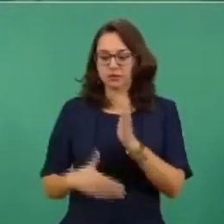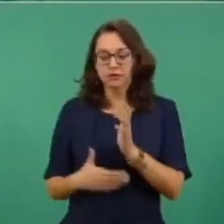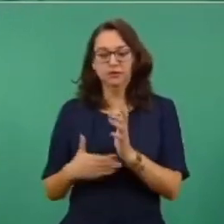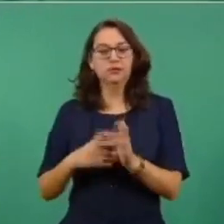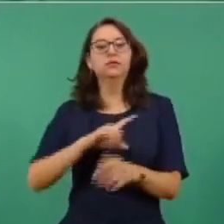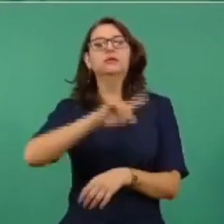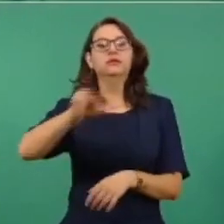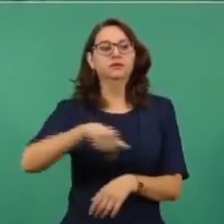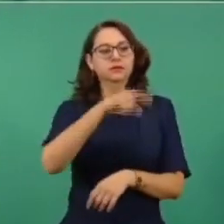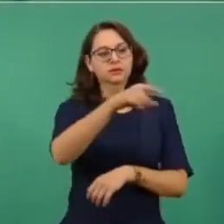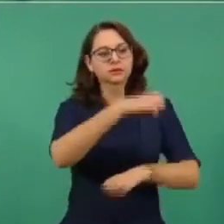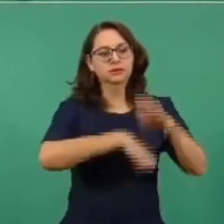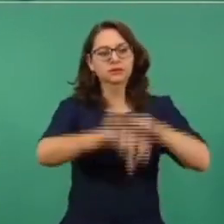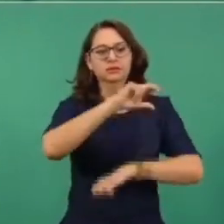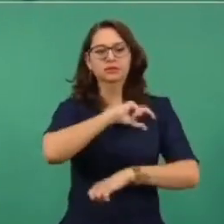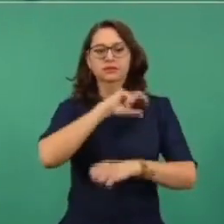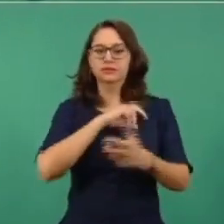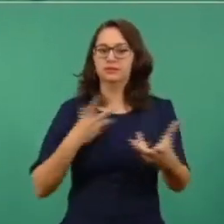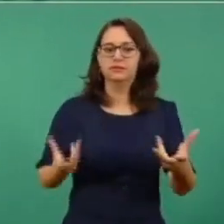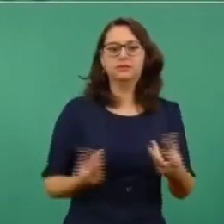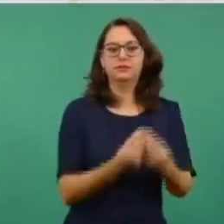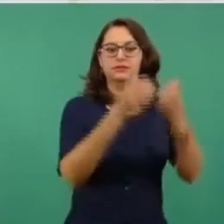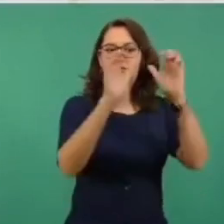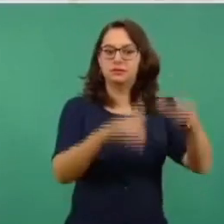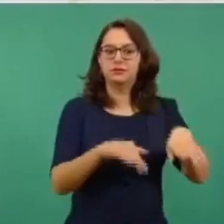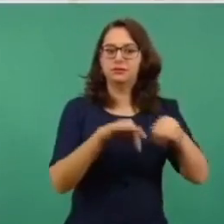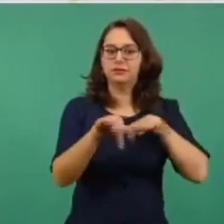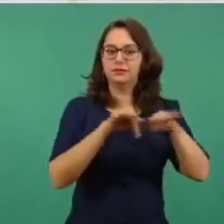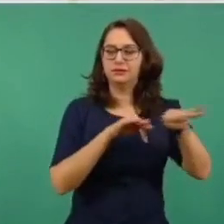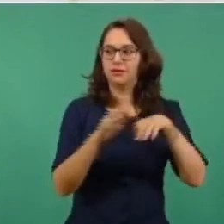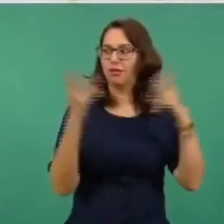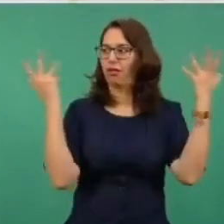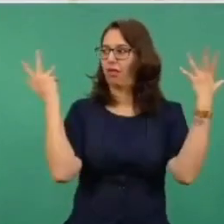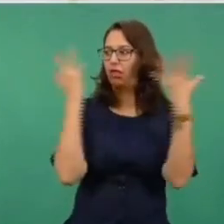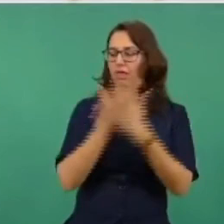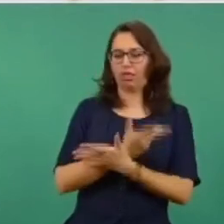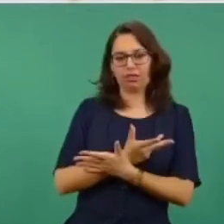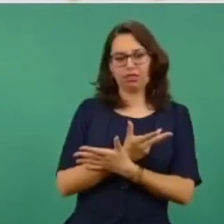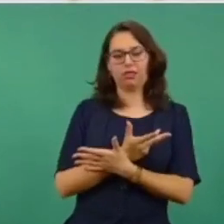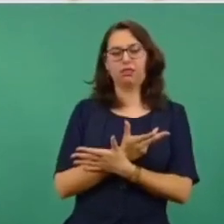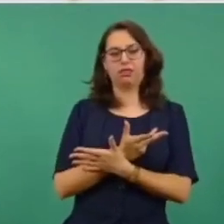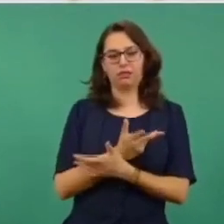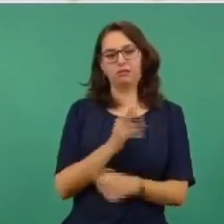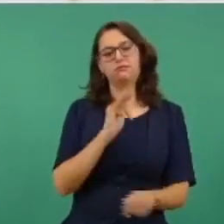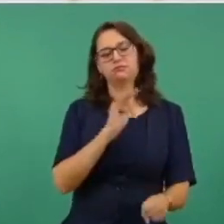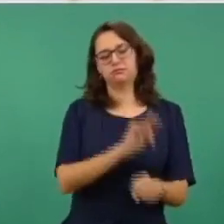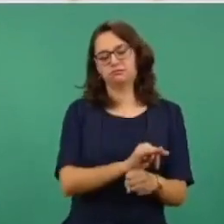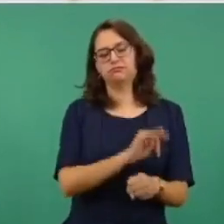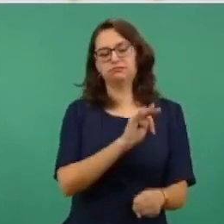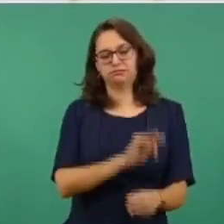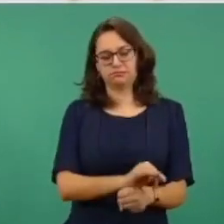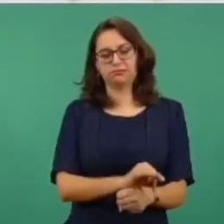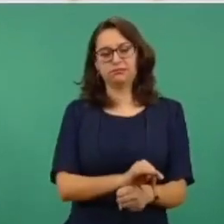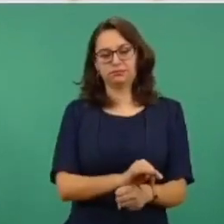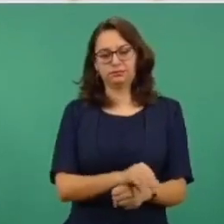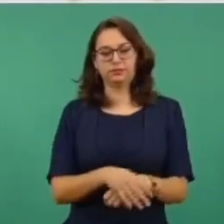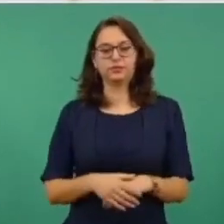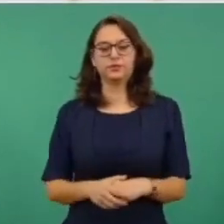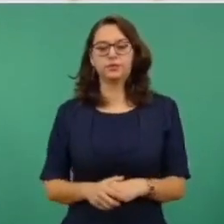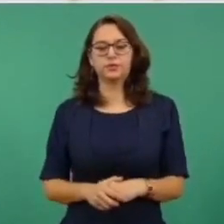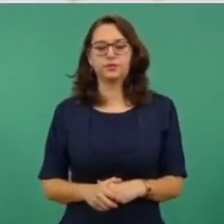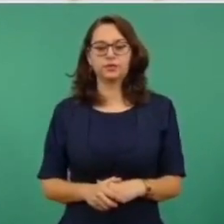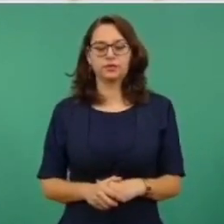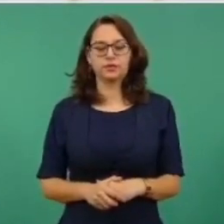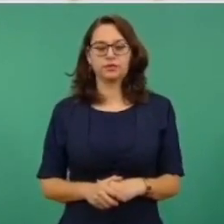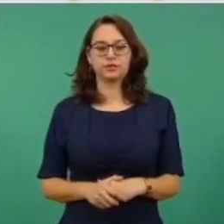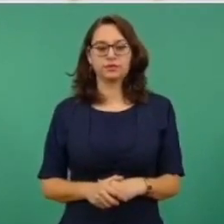de las empresas extranjeras de la industria eléctrica,